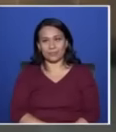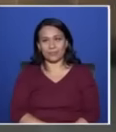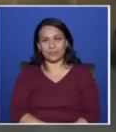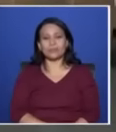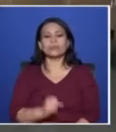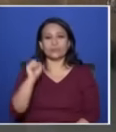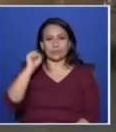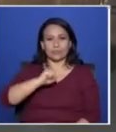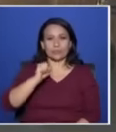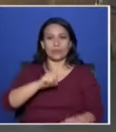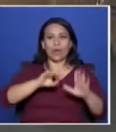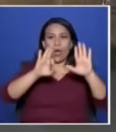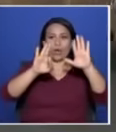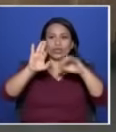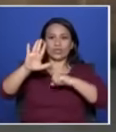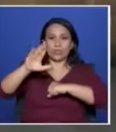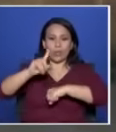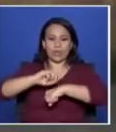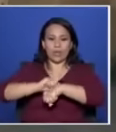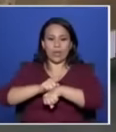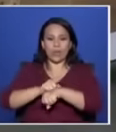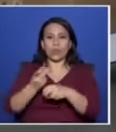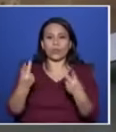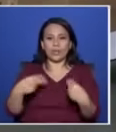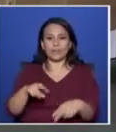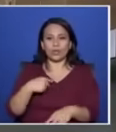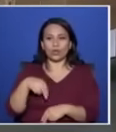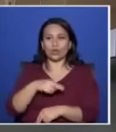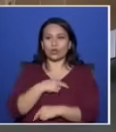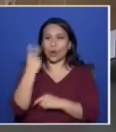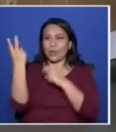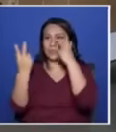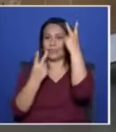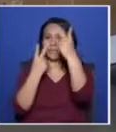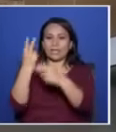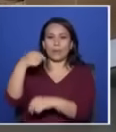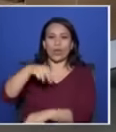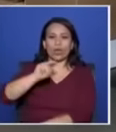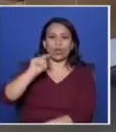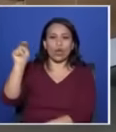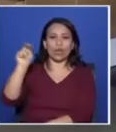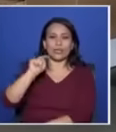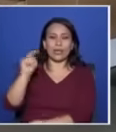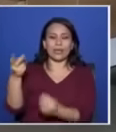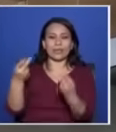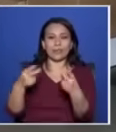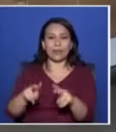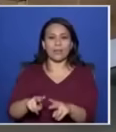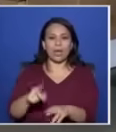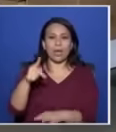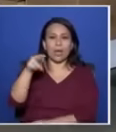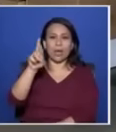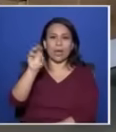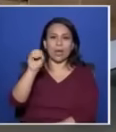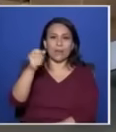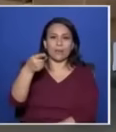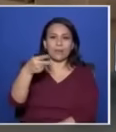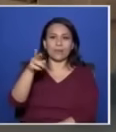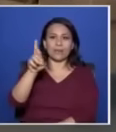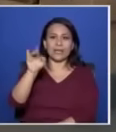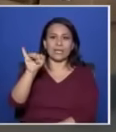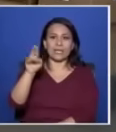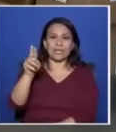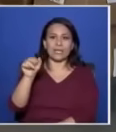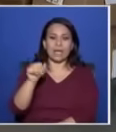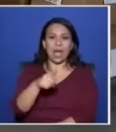Sí, Samantha, 8:51 ya. Nosotros seguimos nuestro recorrido por acá, por el norte. Estamos ahora en el sector de La Prosperina, donde están justamente